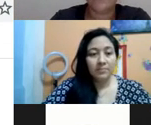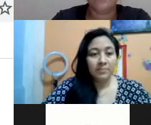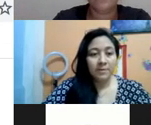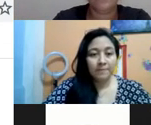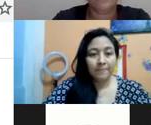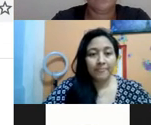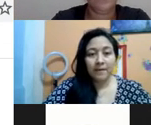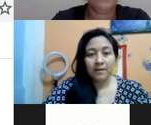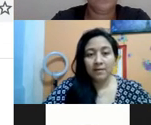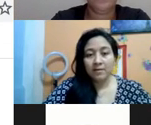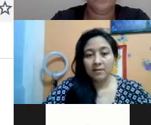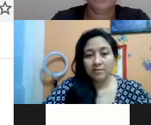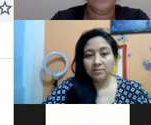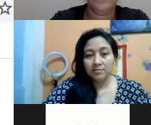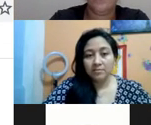Bien.